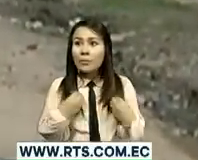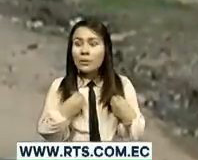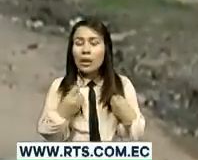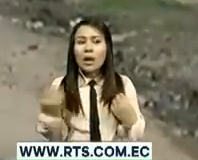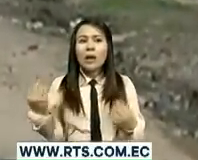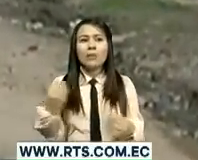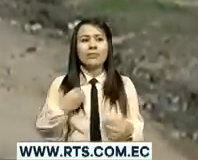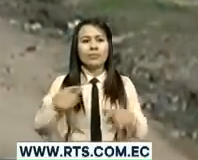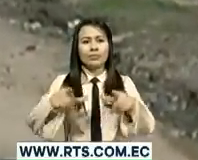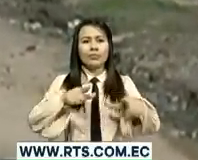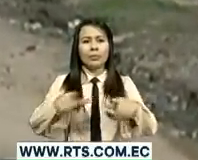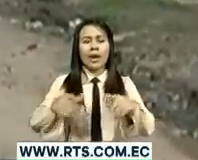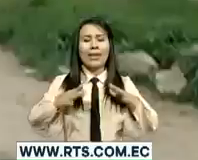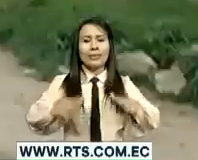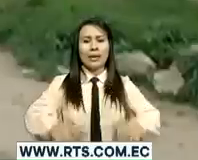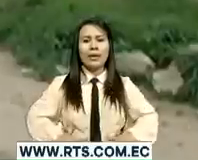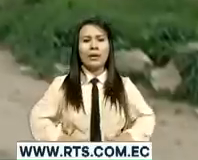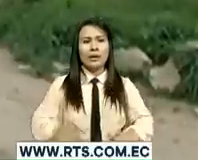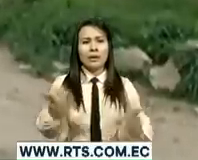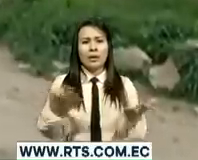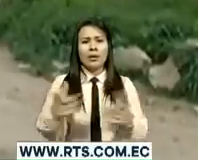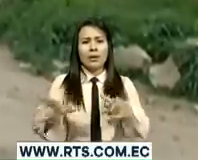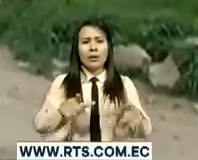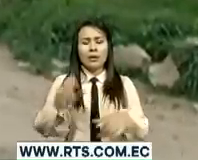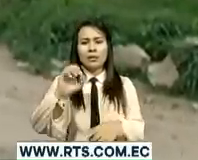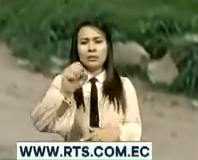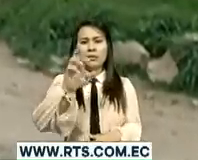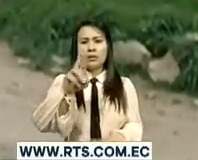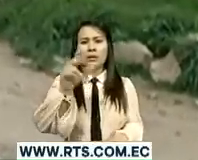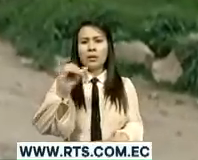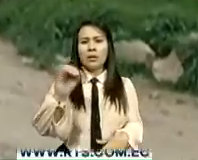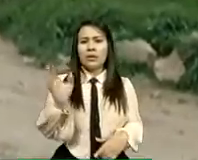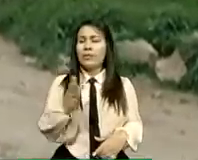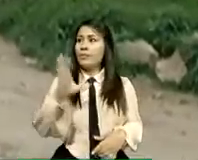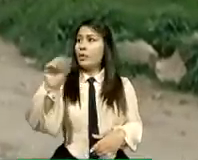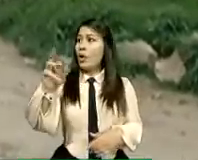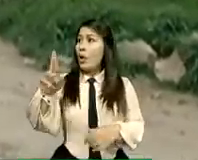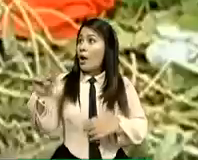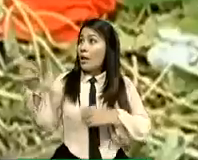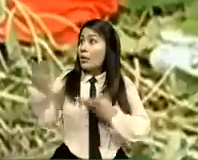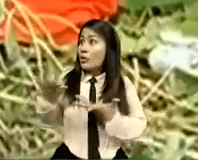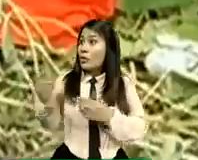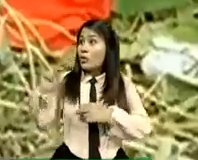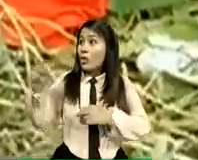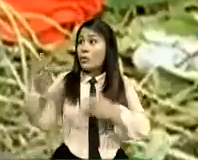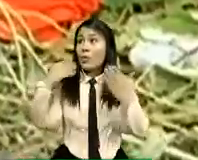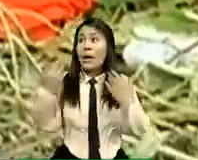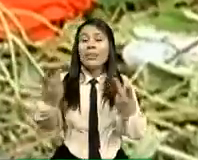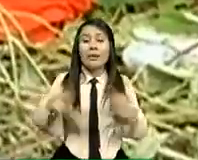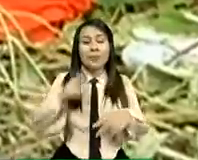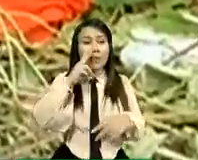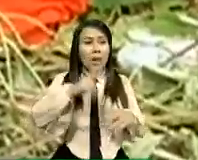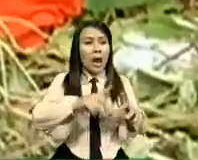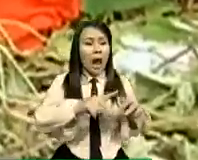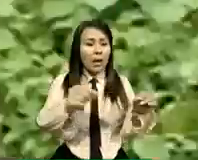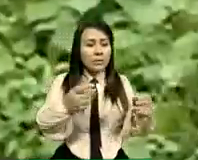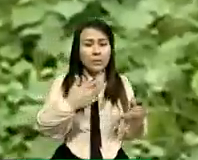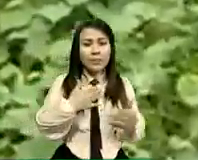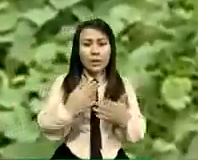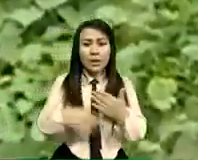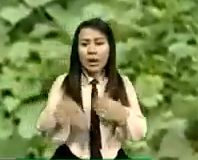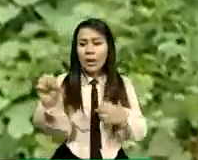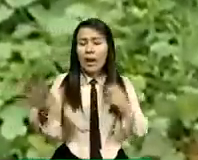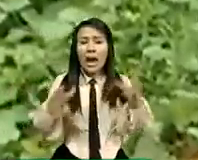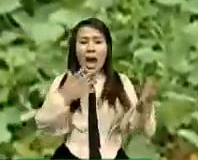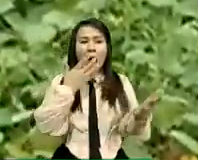conocido como El Descanso, en la cooperativa Sergio Toral, en el noroeste de Guayaquil, donde su padre encontró también vestimenta de su hijo, pero